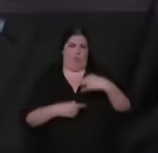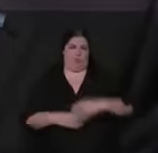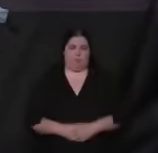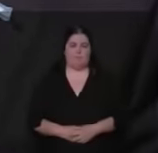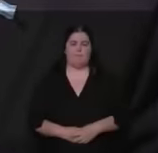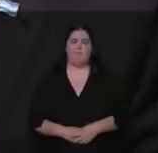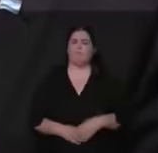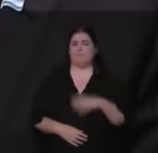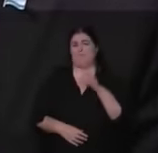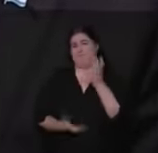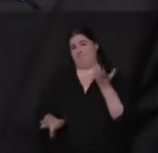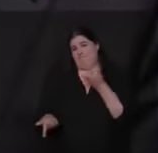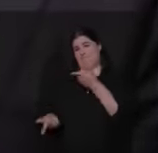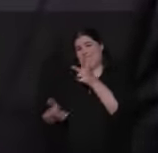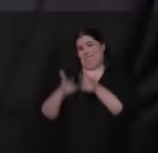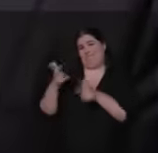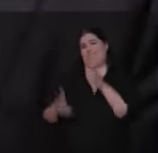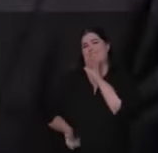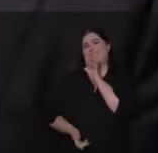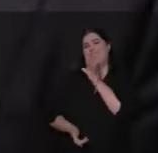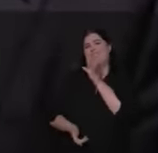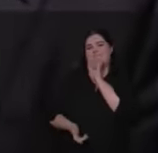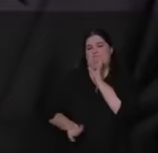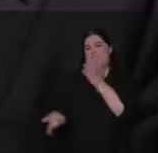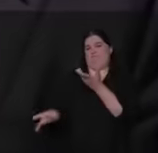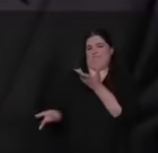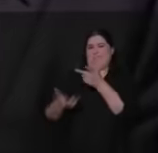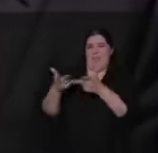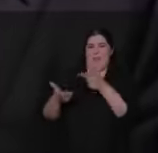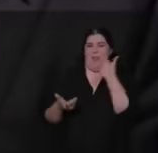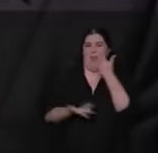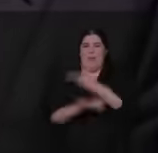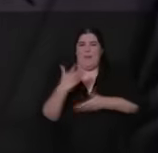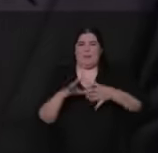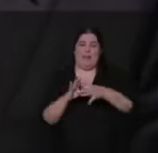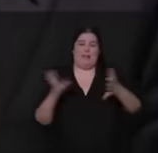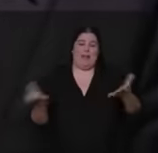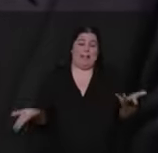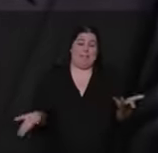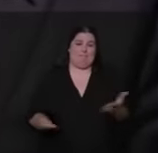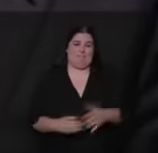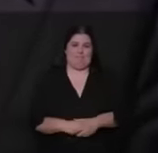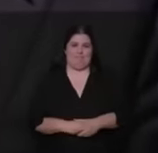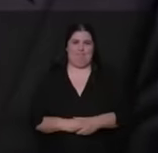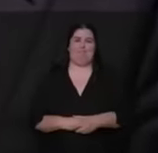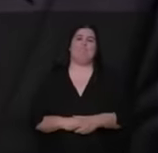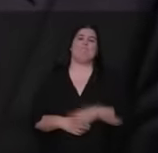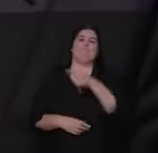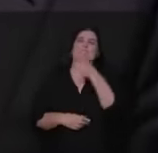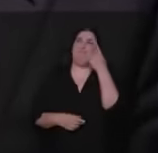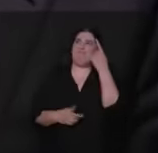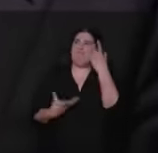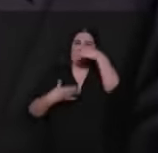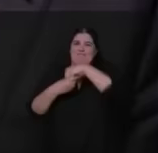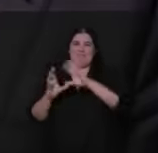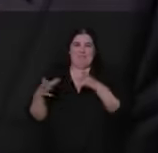Me resulta gracioso escucharlo a Sergio sobre hablar de convivencia democrática. Pensar que pertenece a un espacio